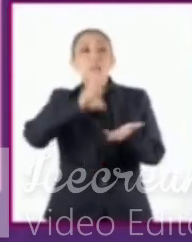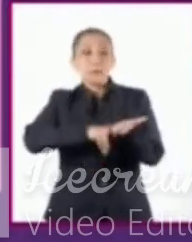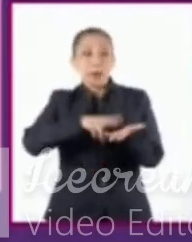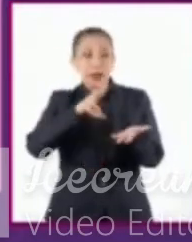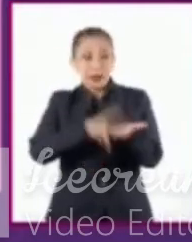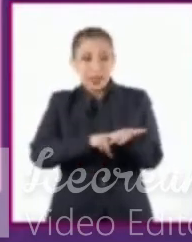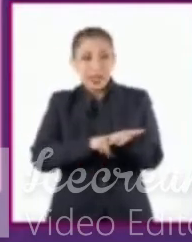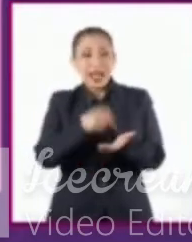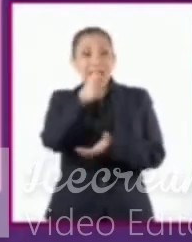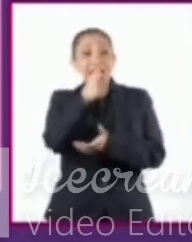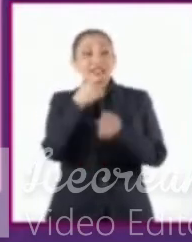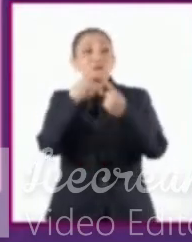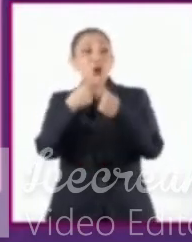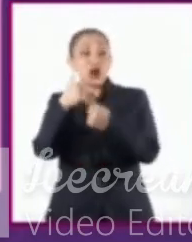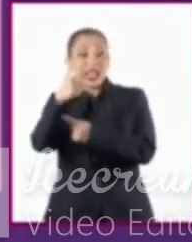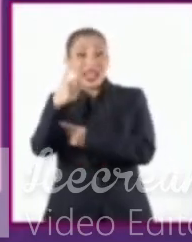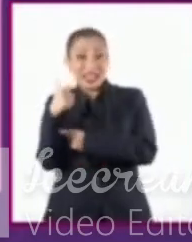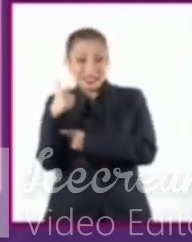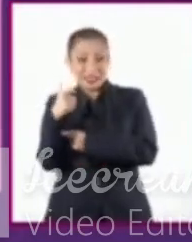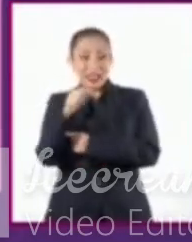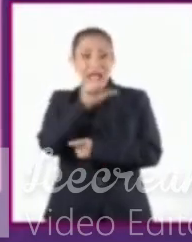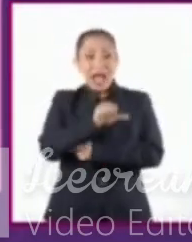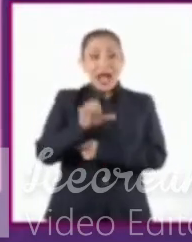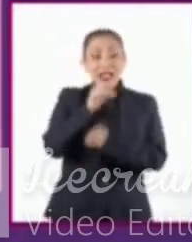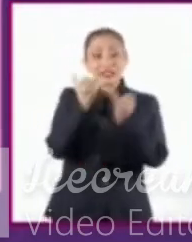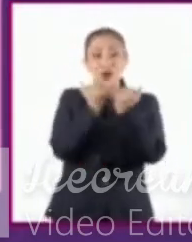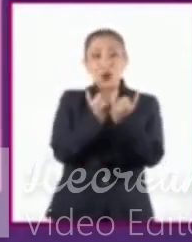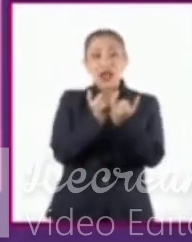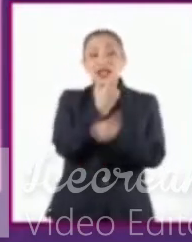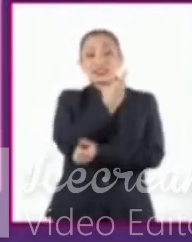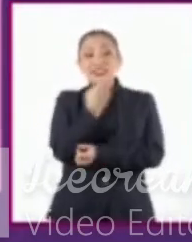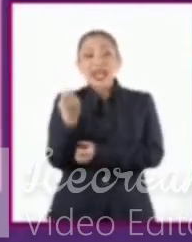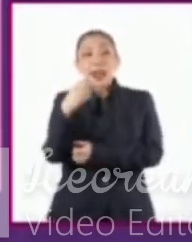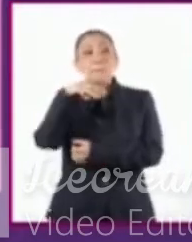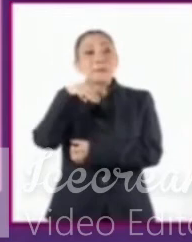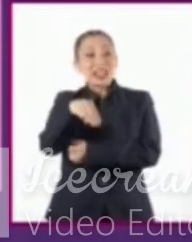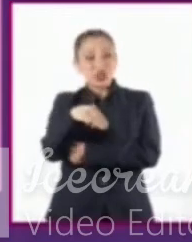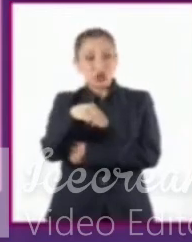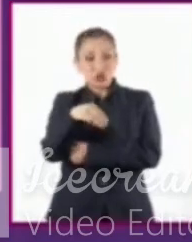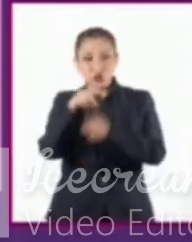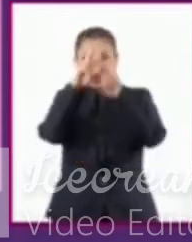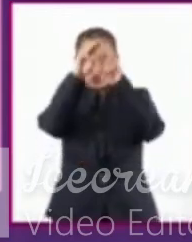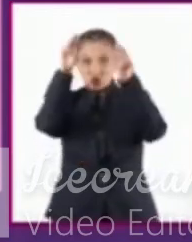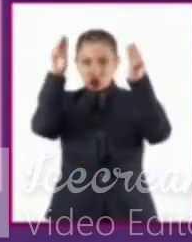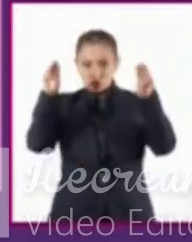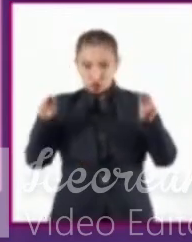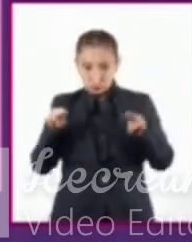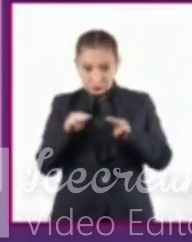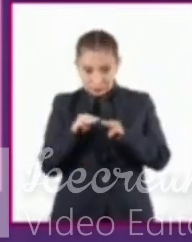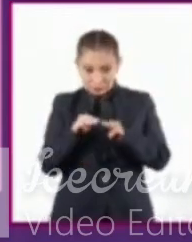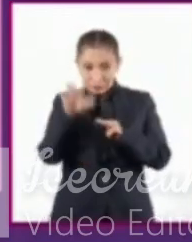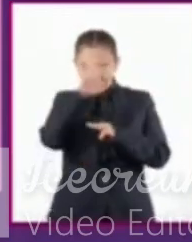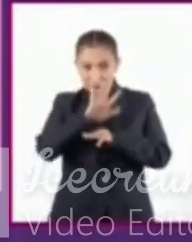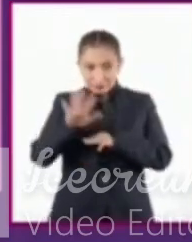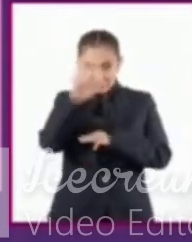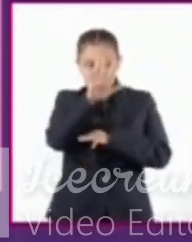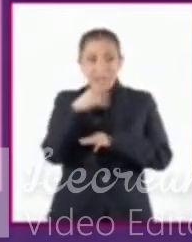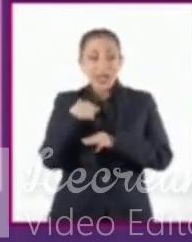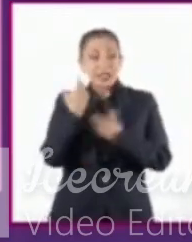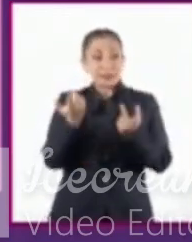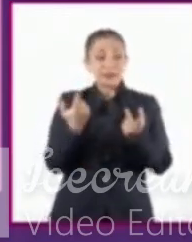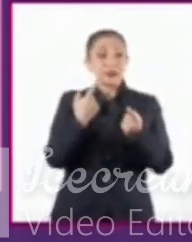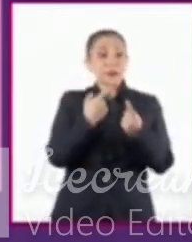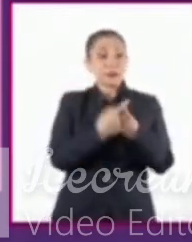es x por x. Área es igual a 100 metros cuadrados. Lo que estamos haciendo es